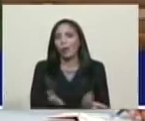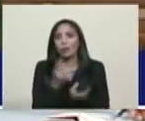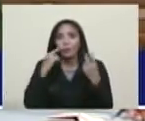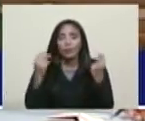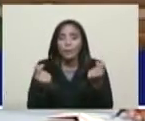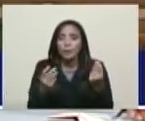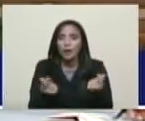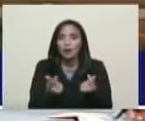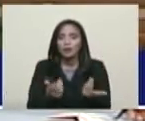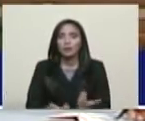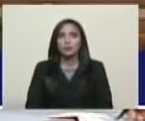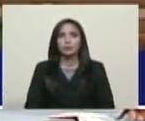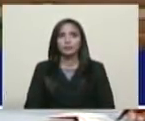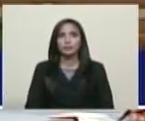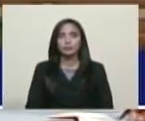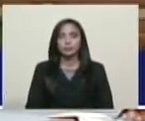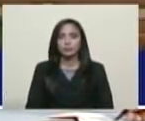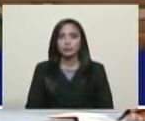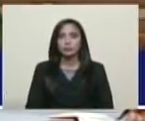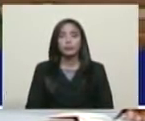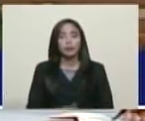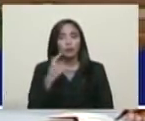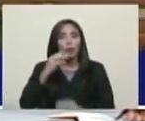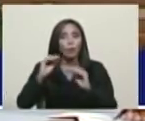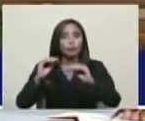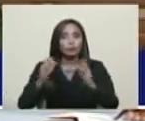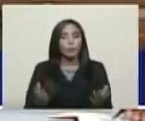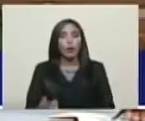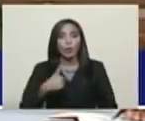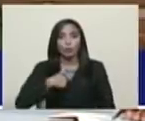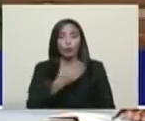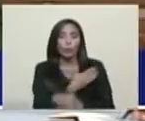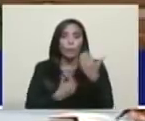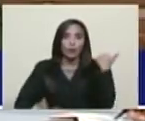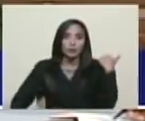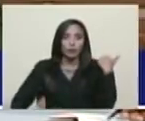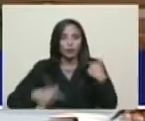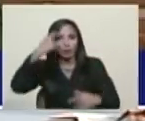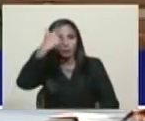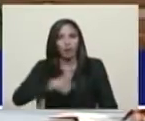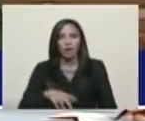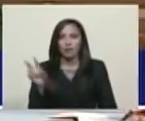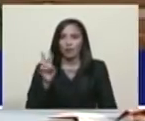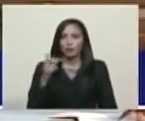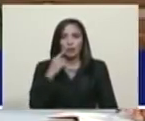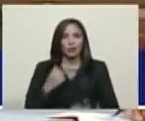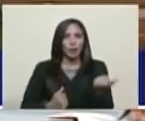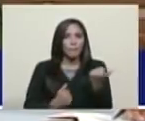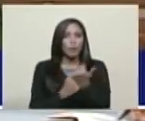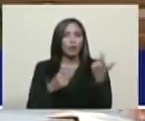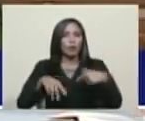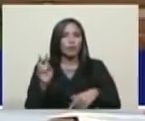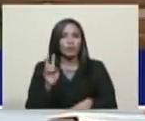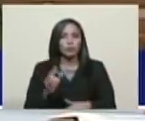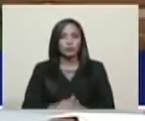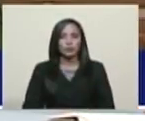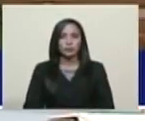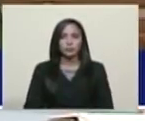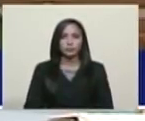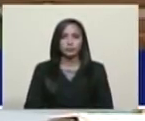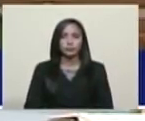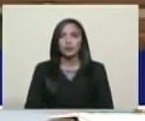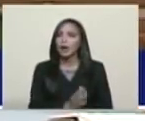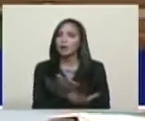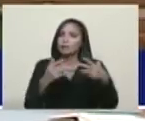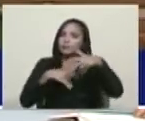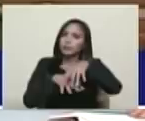despierta y hacerle un llamado. Yo soy un presidente venezolanista, nacionalista,